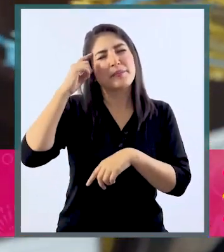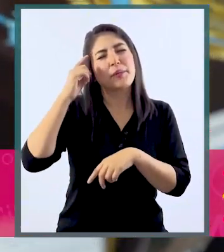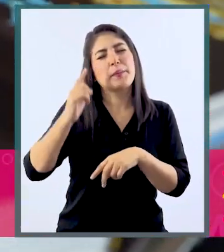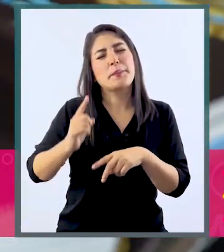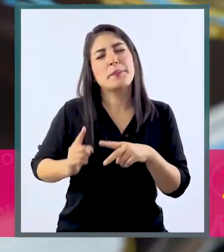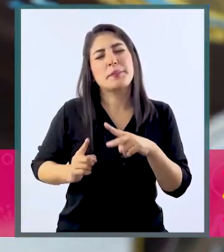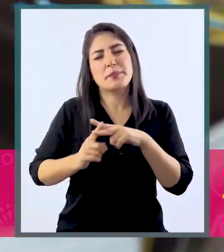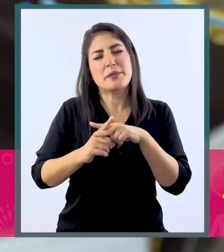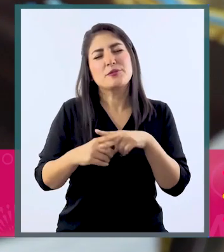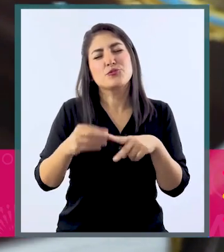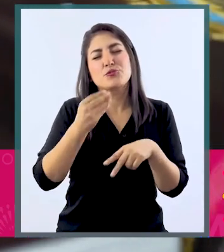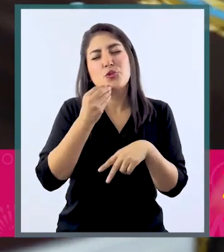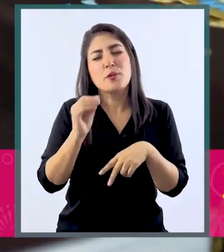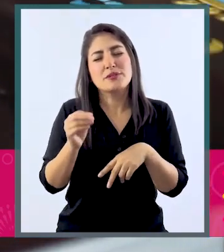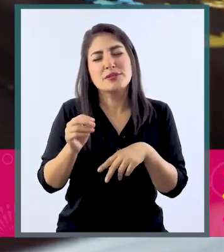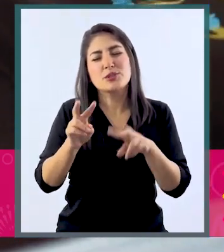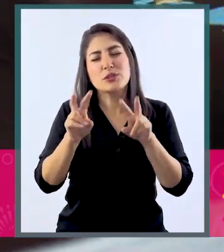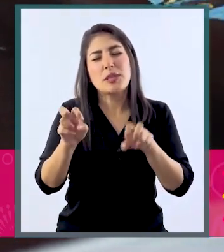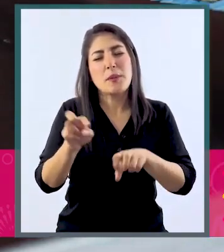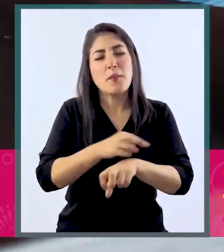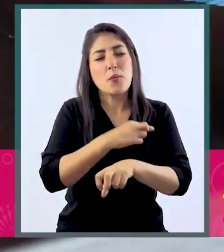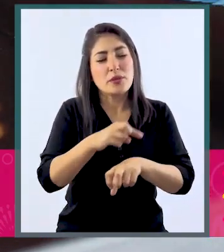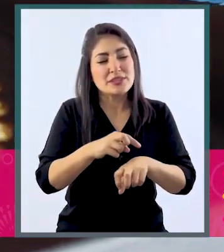la poesía, pero esta vez